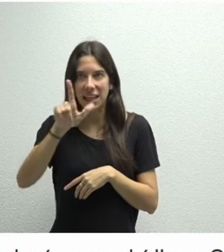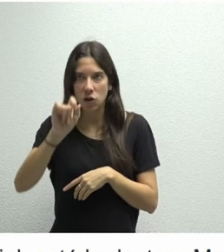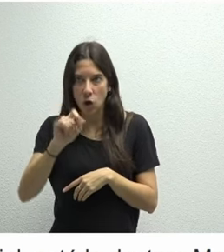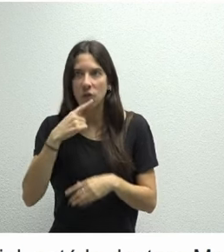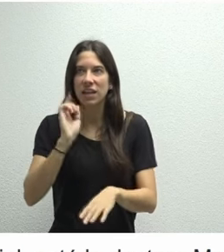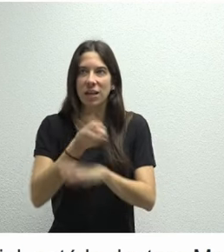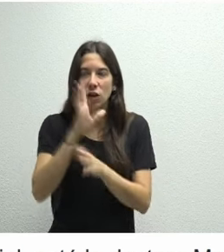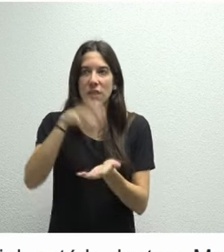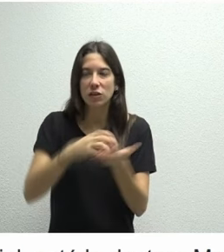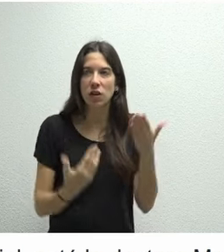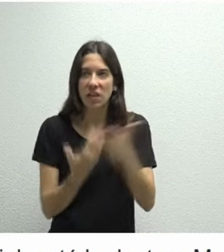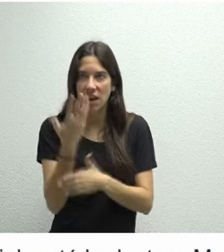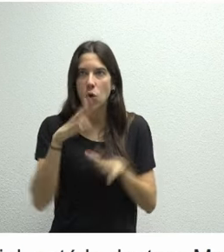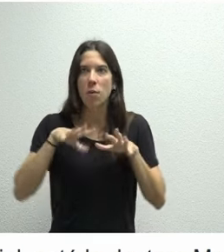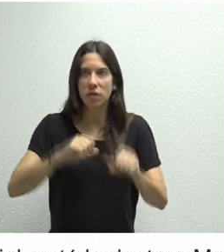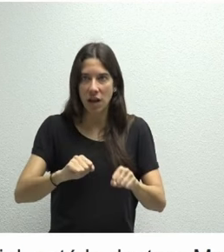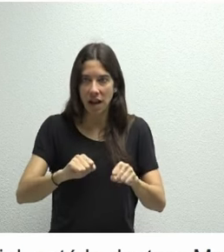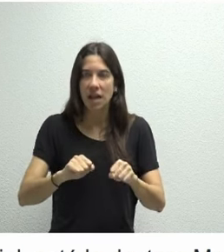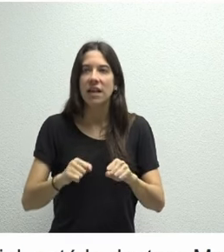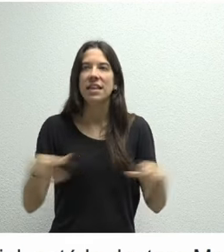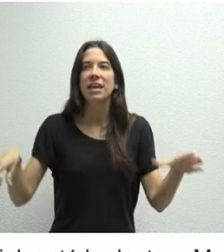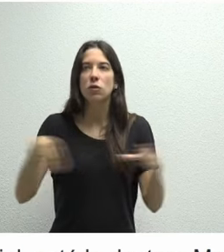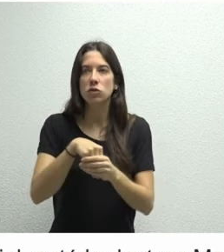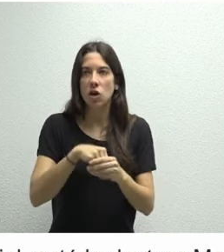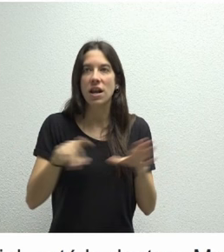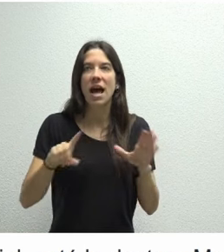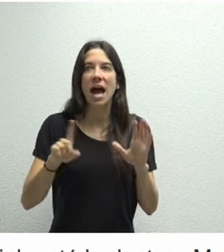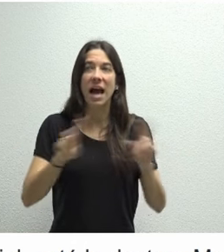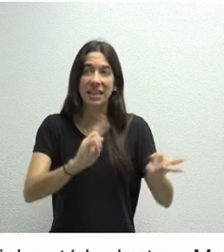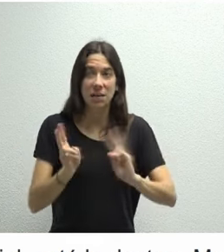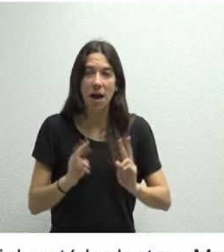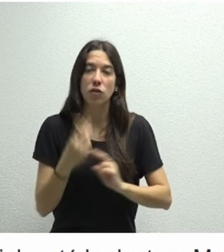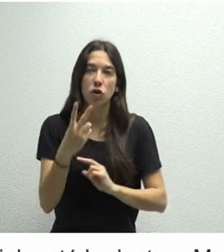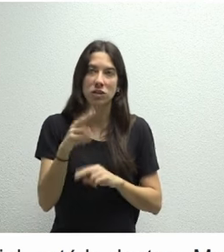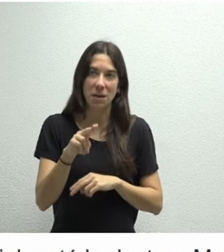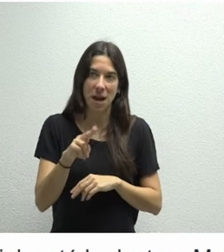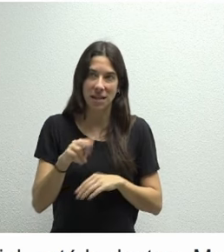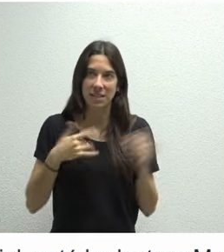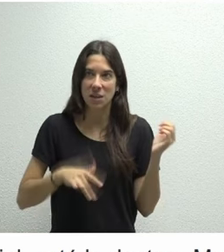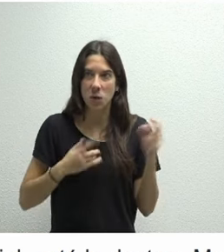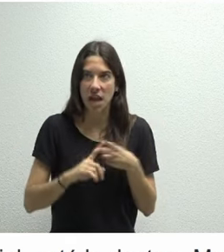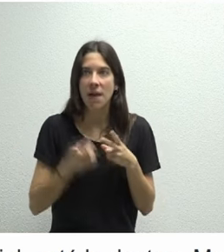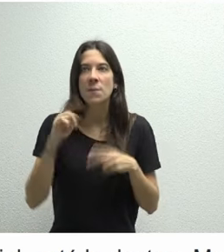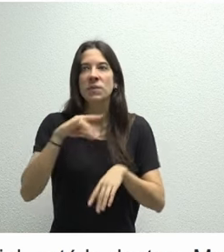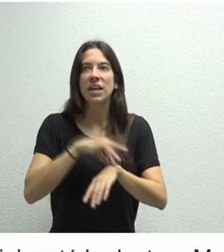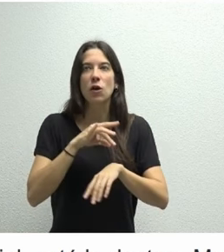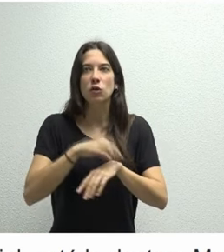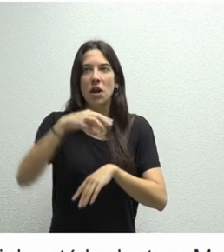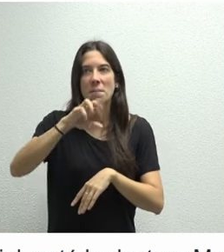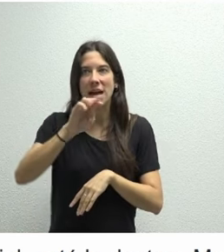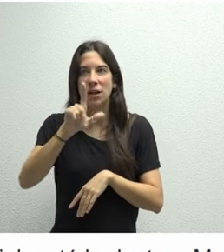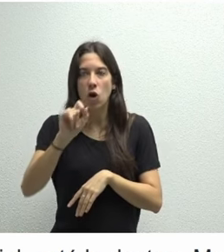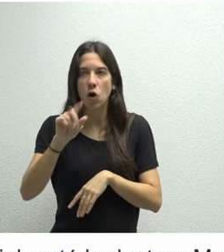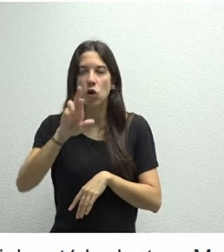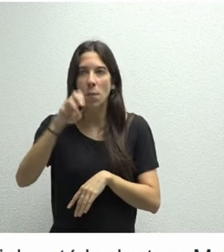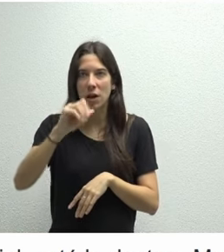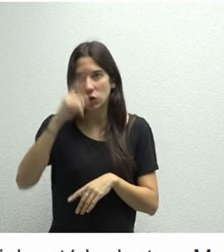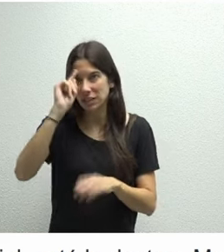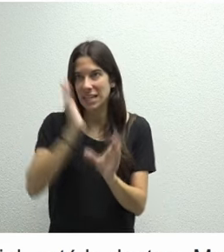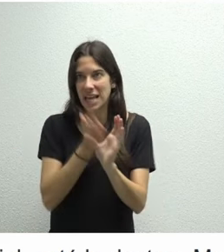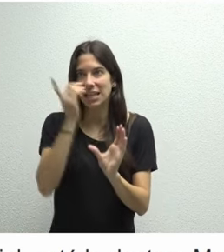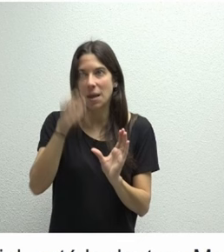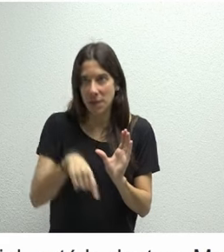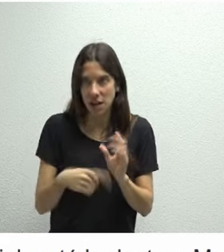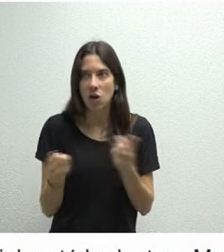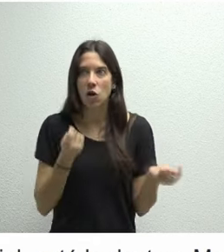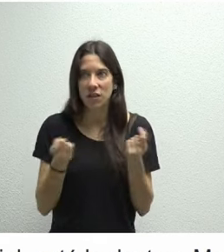de inclusión activa que está en dos hermanas en Sevilla y la doctora marilo Romero psiquiatra también y coordinadora del hospital de Día de Salud Mental